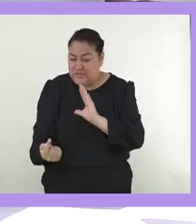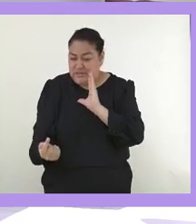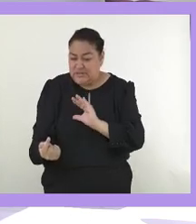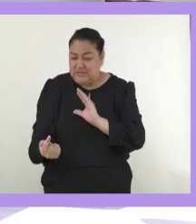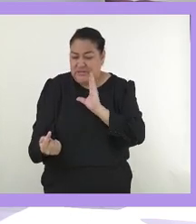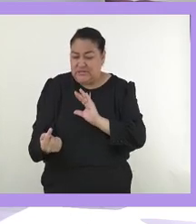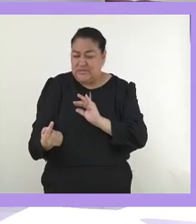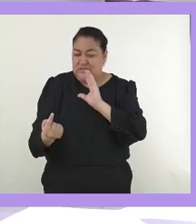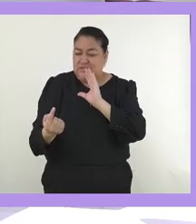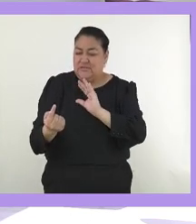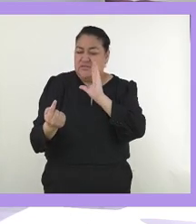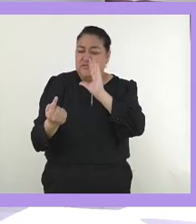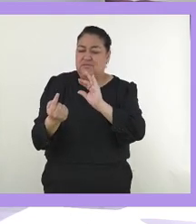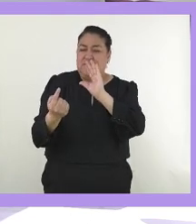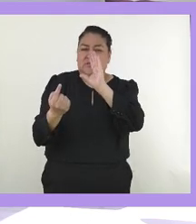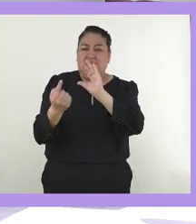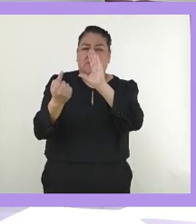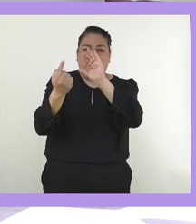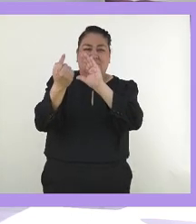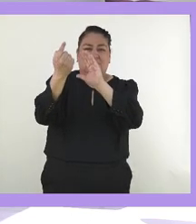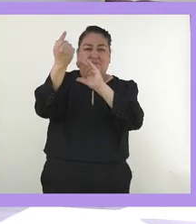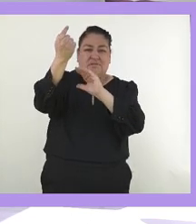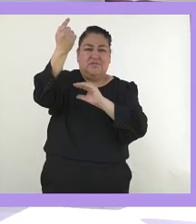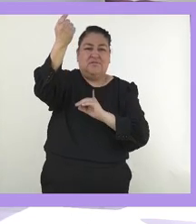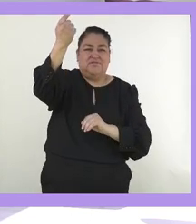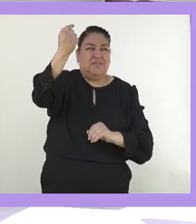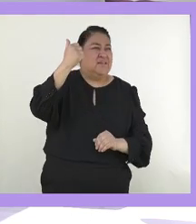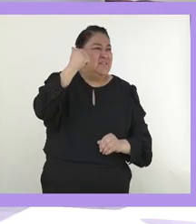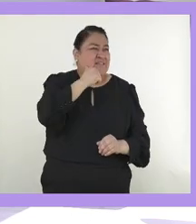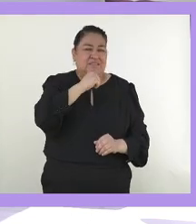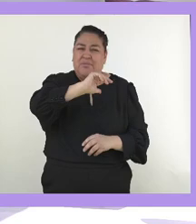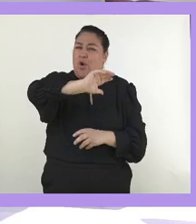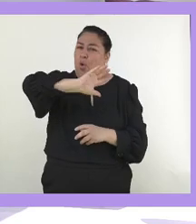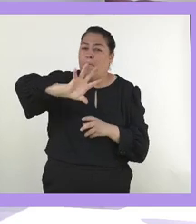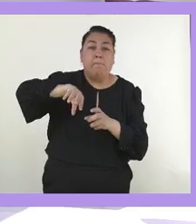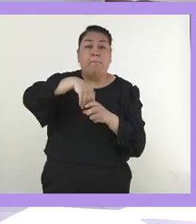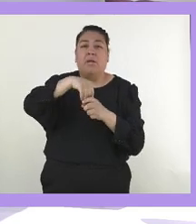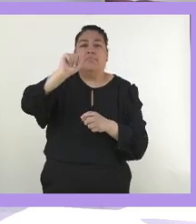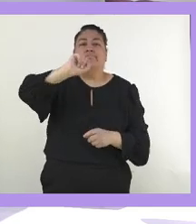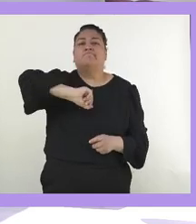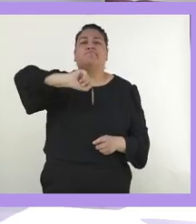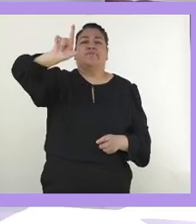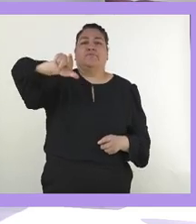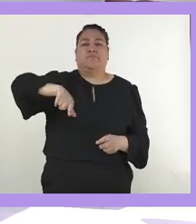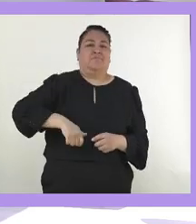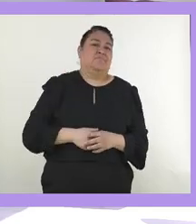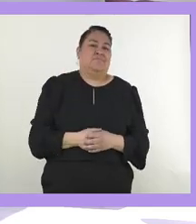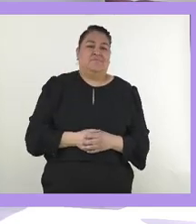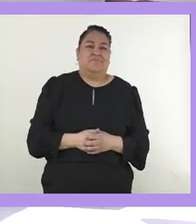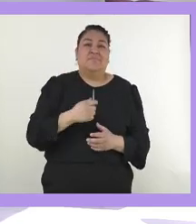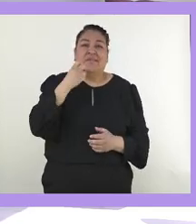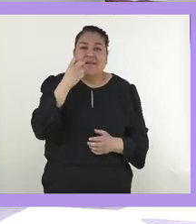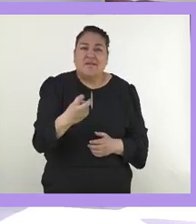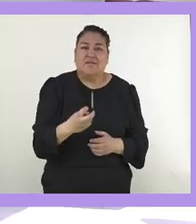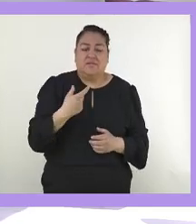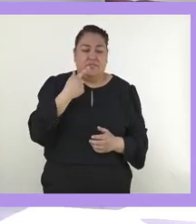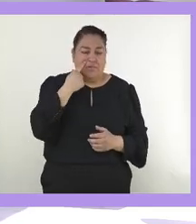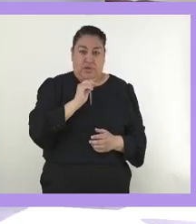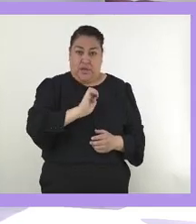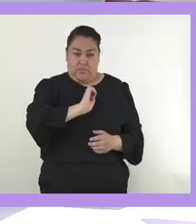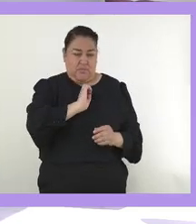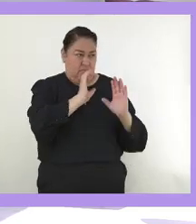profesionales en todo lo que hacemos todo el tiempo no es decir no es nada más en el entrenamiento